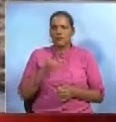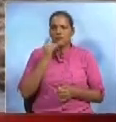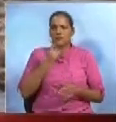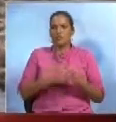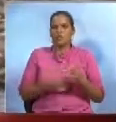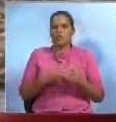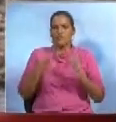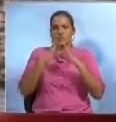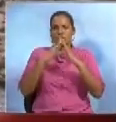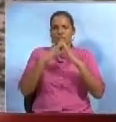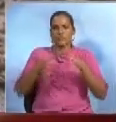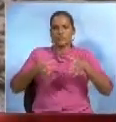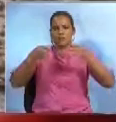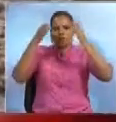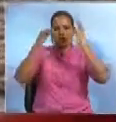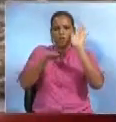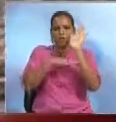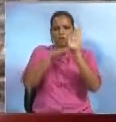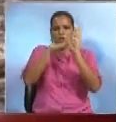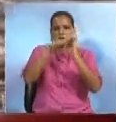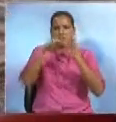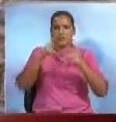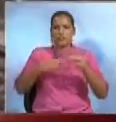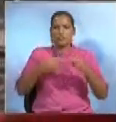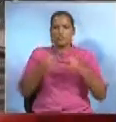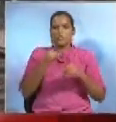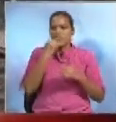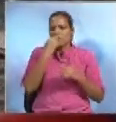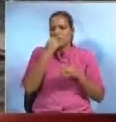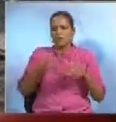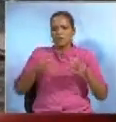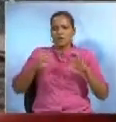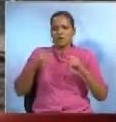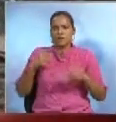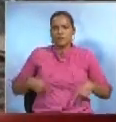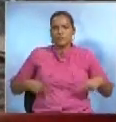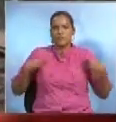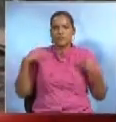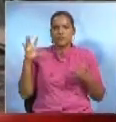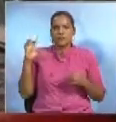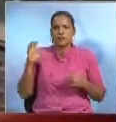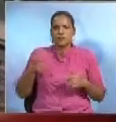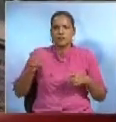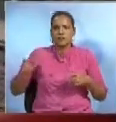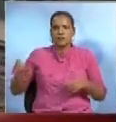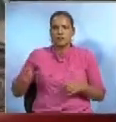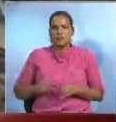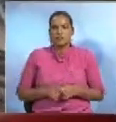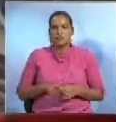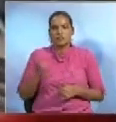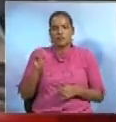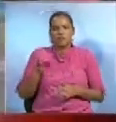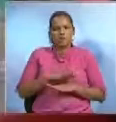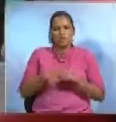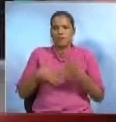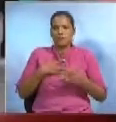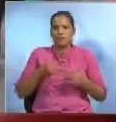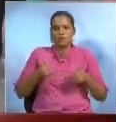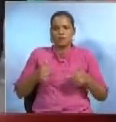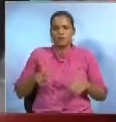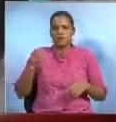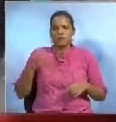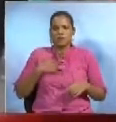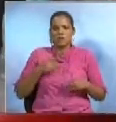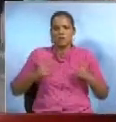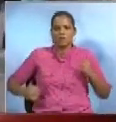Manifestó que en la casa de tres plantas y construcción mixta vivían 15 personas. Afortunadamente nadie resultó herido,